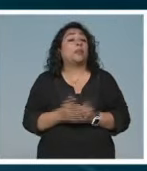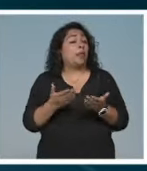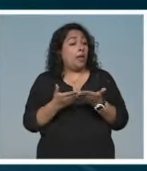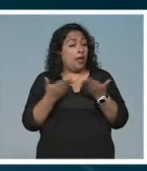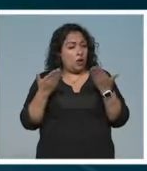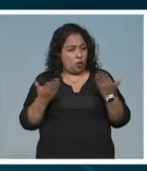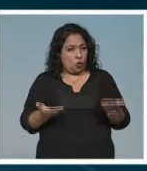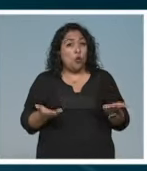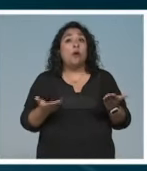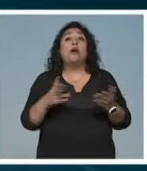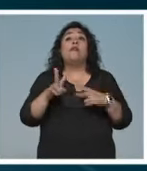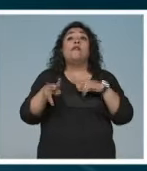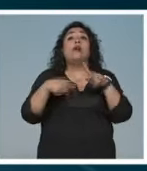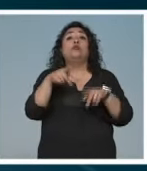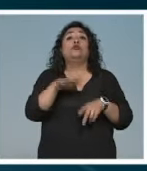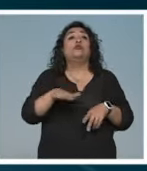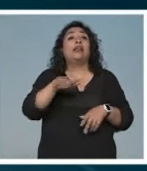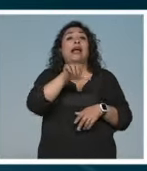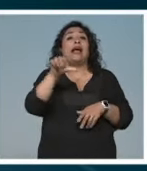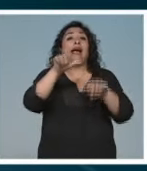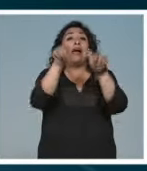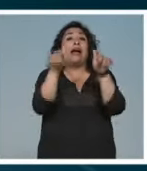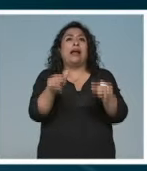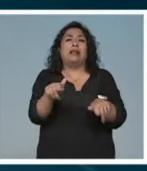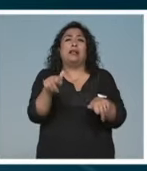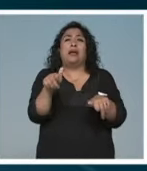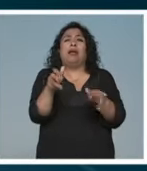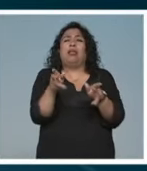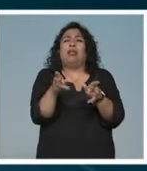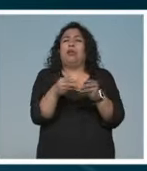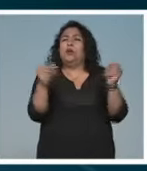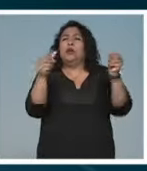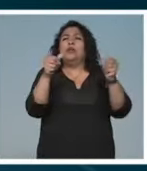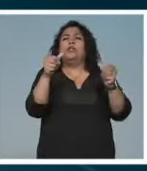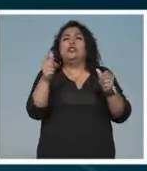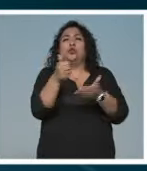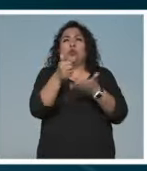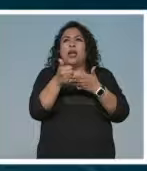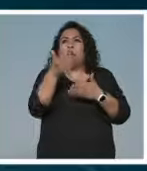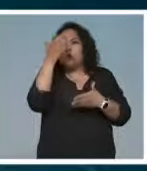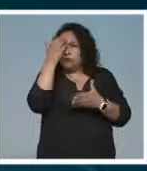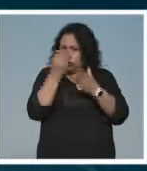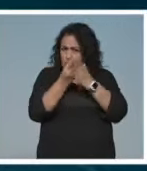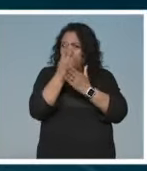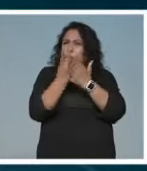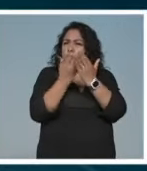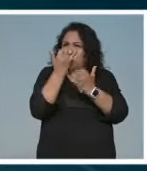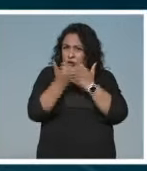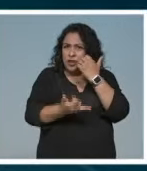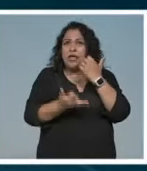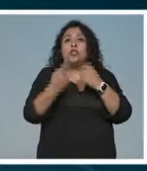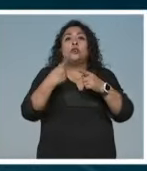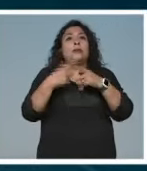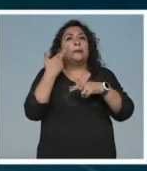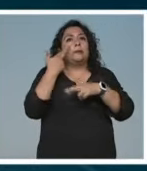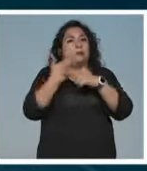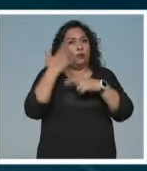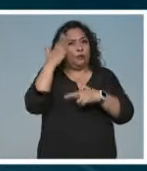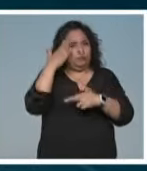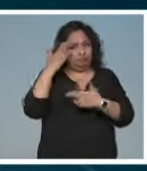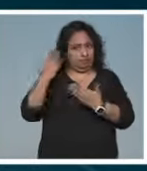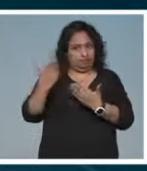Ahora vamos a uno de los espacios de arte más etéreos de la ciudad. Conoceremos sus nuevos proyectos y timonel.